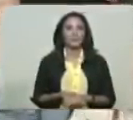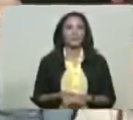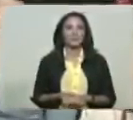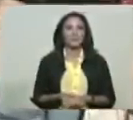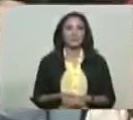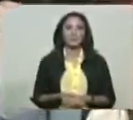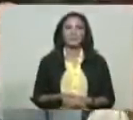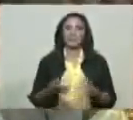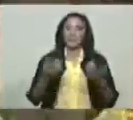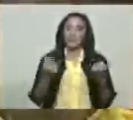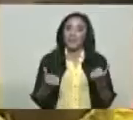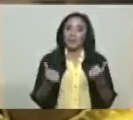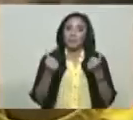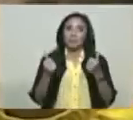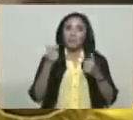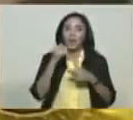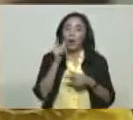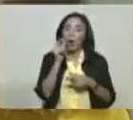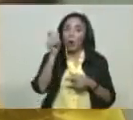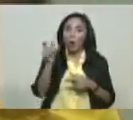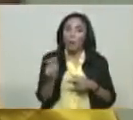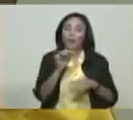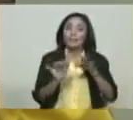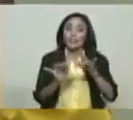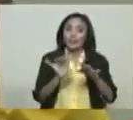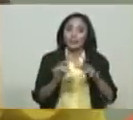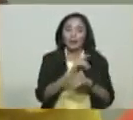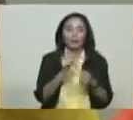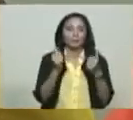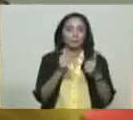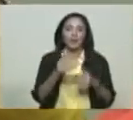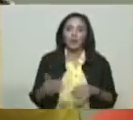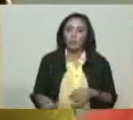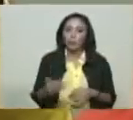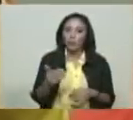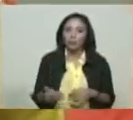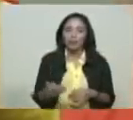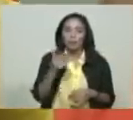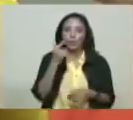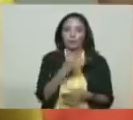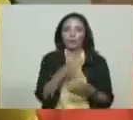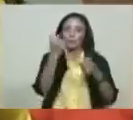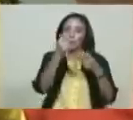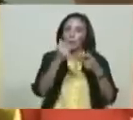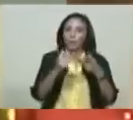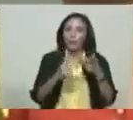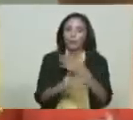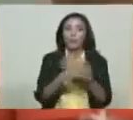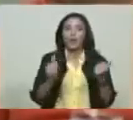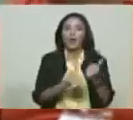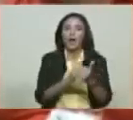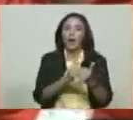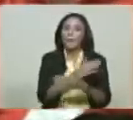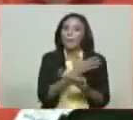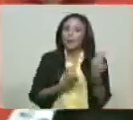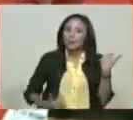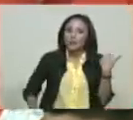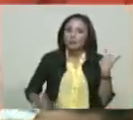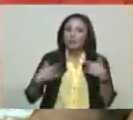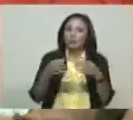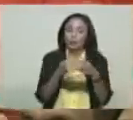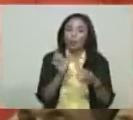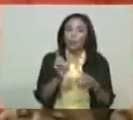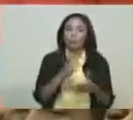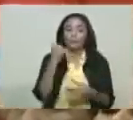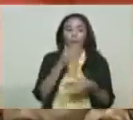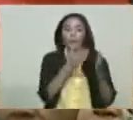Eduardo ha logrado algo importante. Tenemos muchas cosas que hacer, Eduardo, en la presidencia. Porque